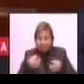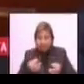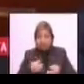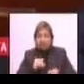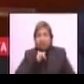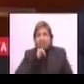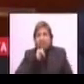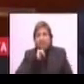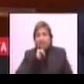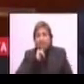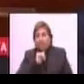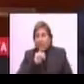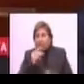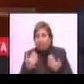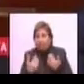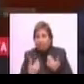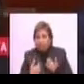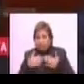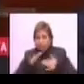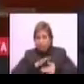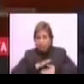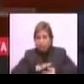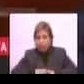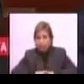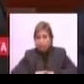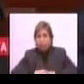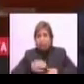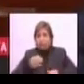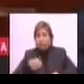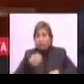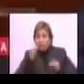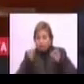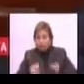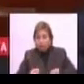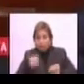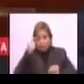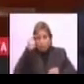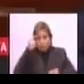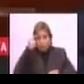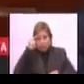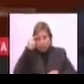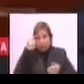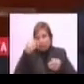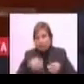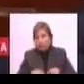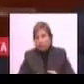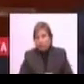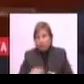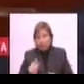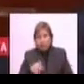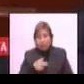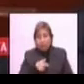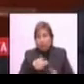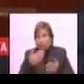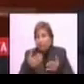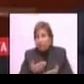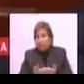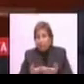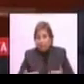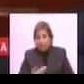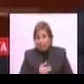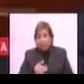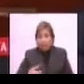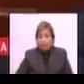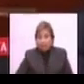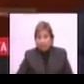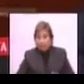por falta de no tener tranquilidad a la hora de tomar las decisiones. Nuestra bancada, presidente, por eso